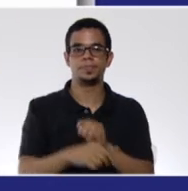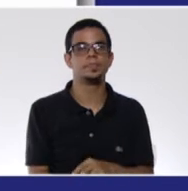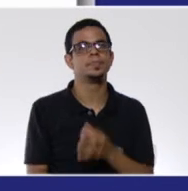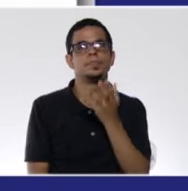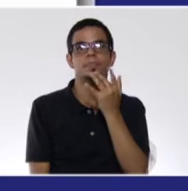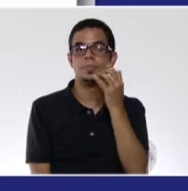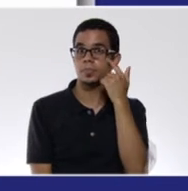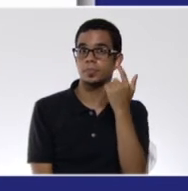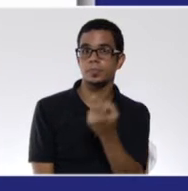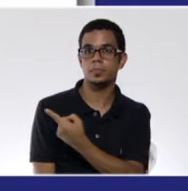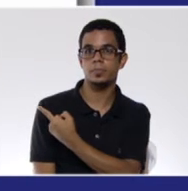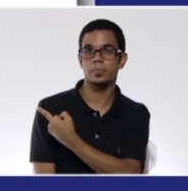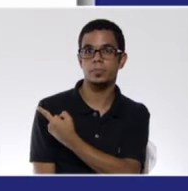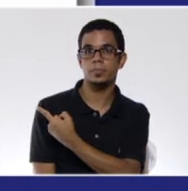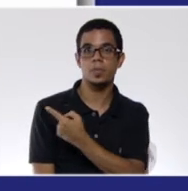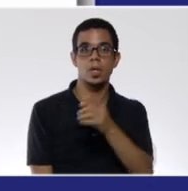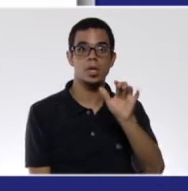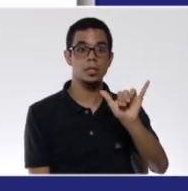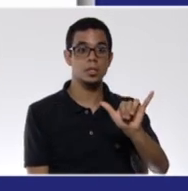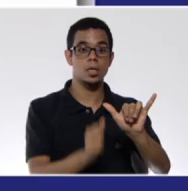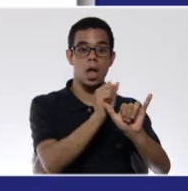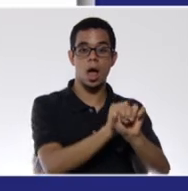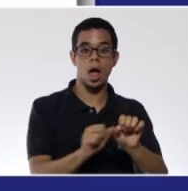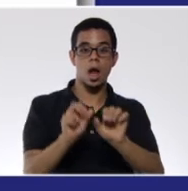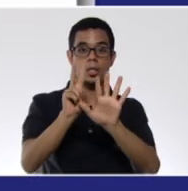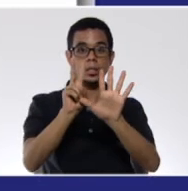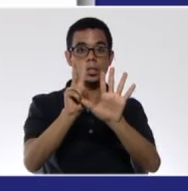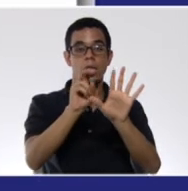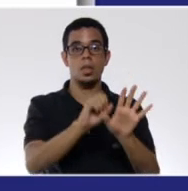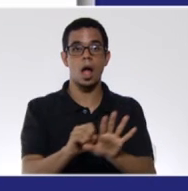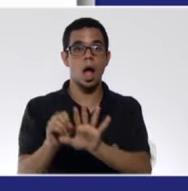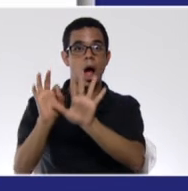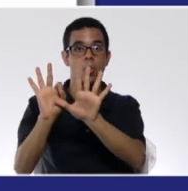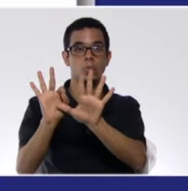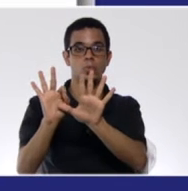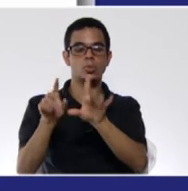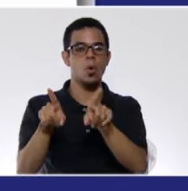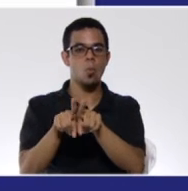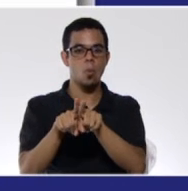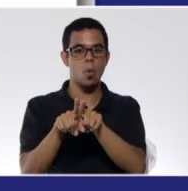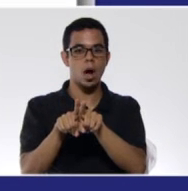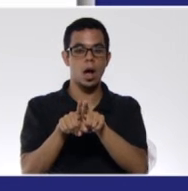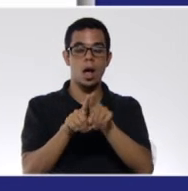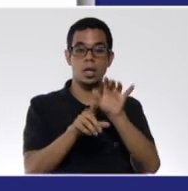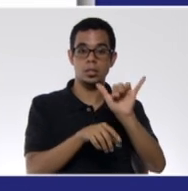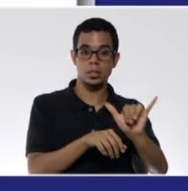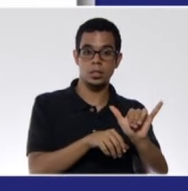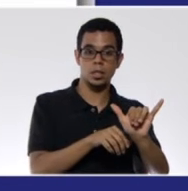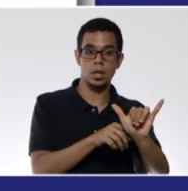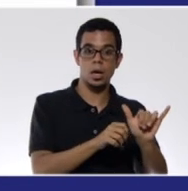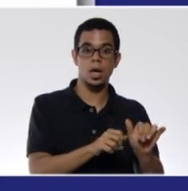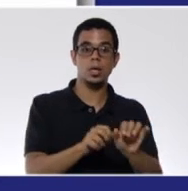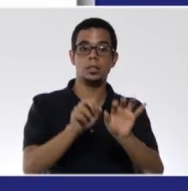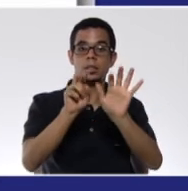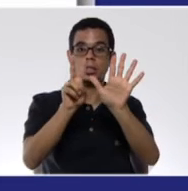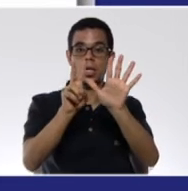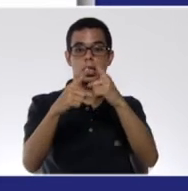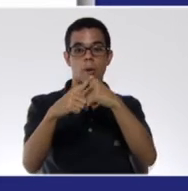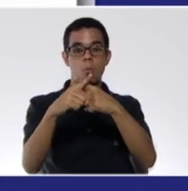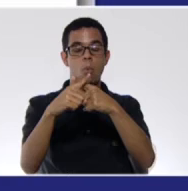y elevada a la 7, a su vez elevada a la 8, es igual a y elevada a la 7 por